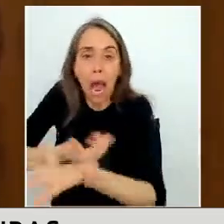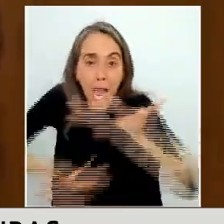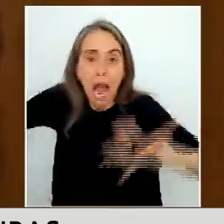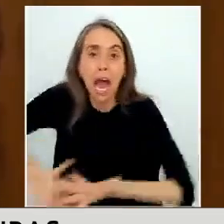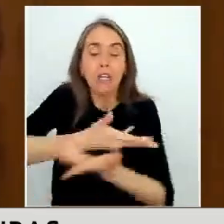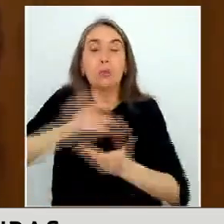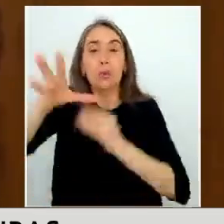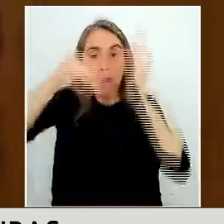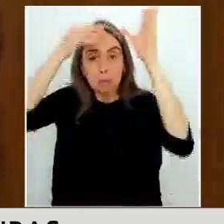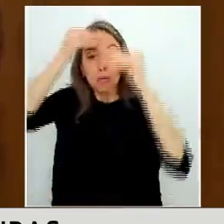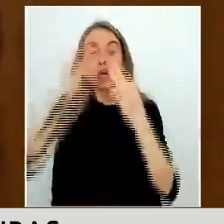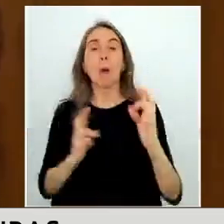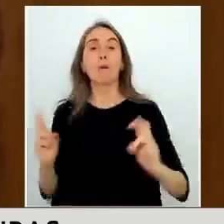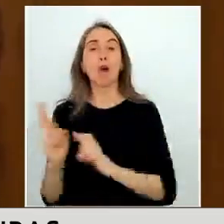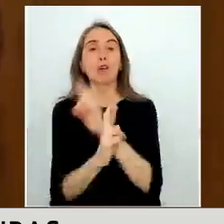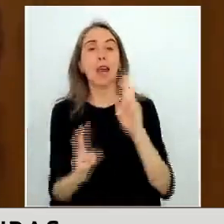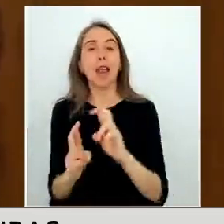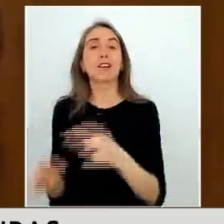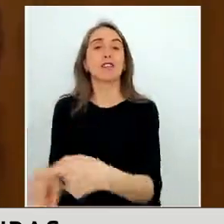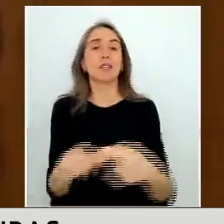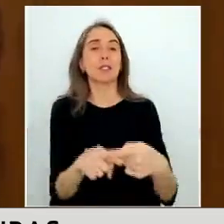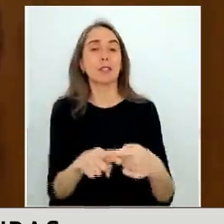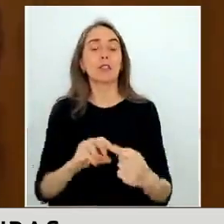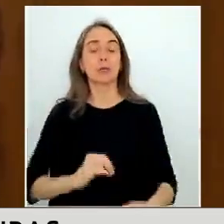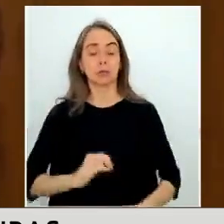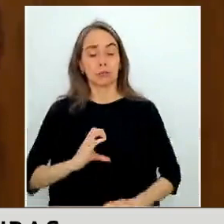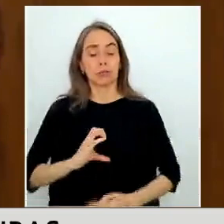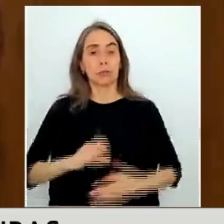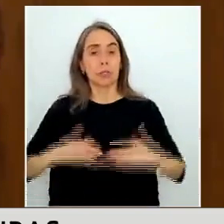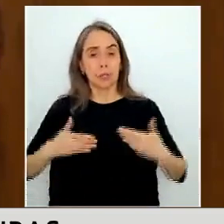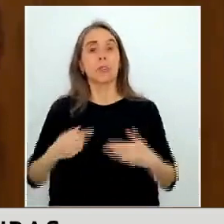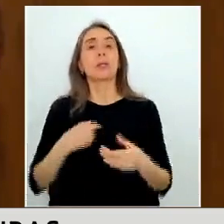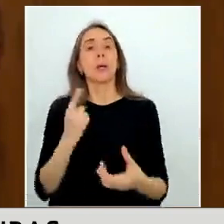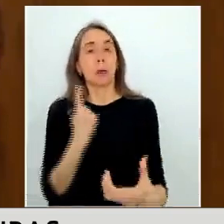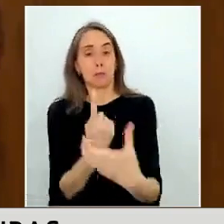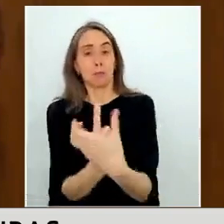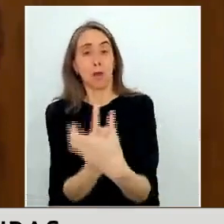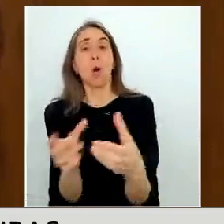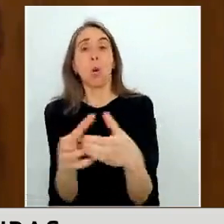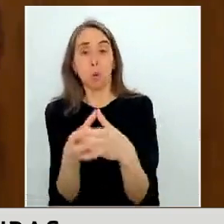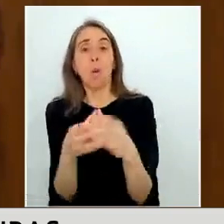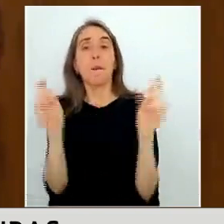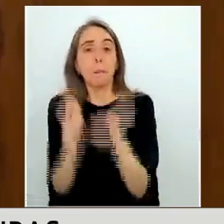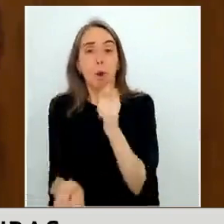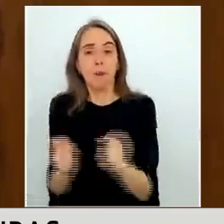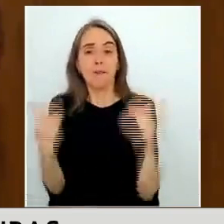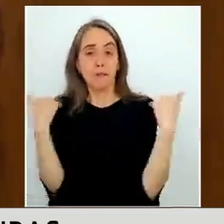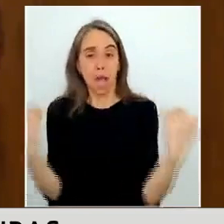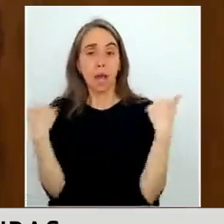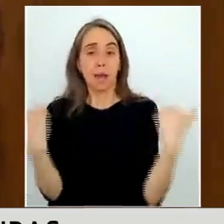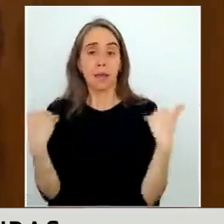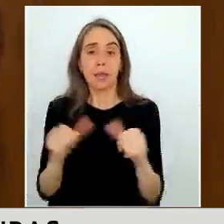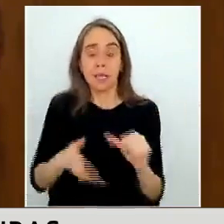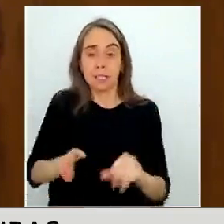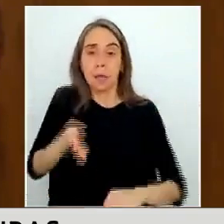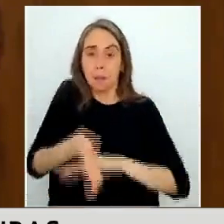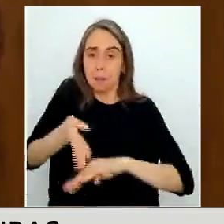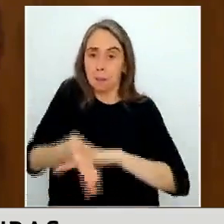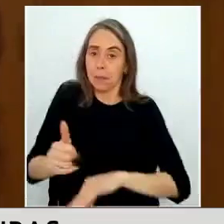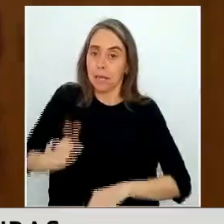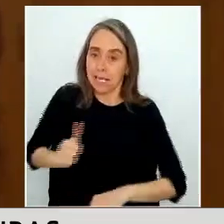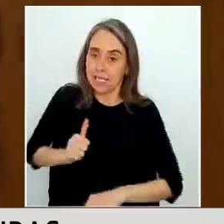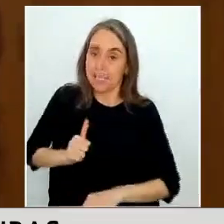sociales y emocionales participar de una orquesta o banda requiere práctica regular disciplina asistencia a los ensayos